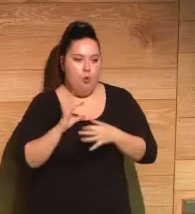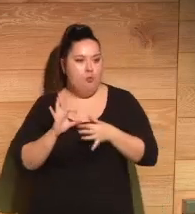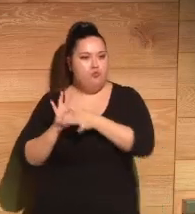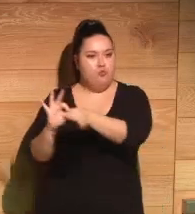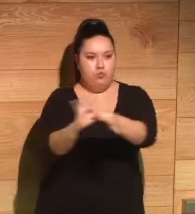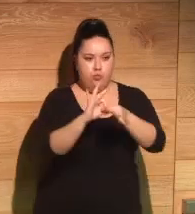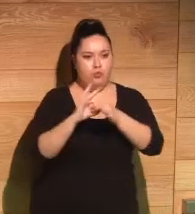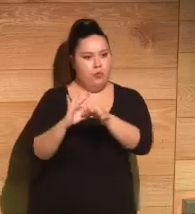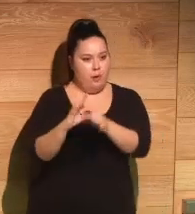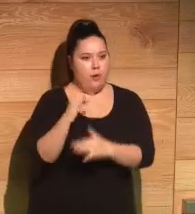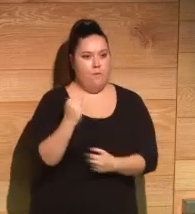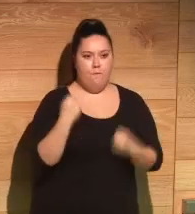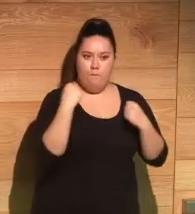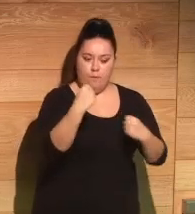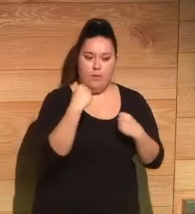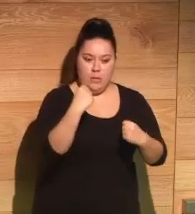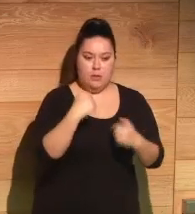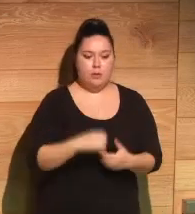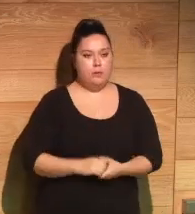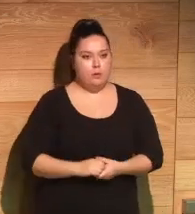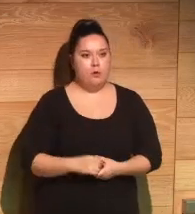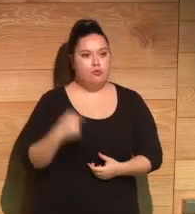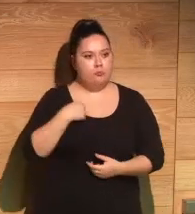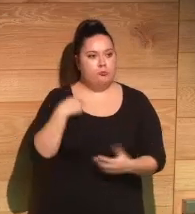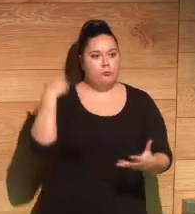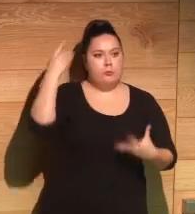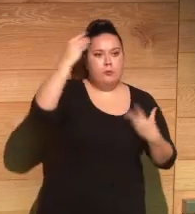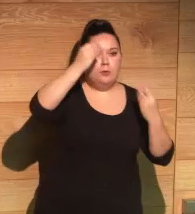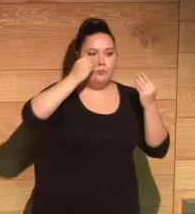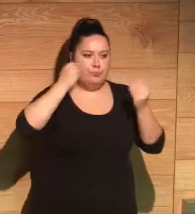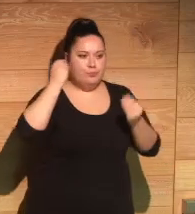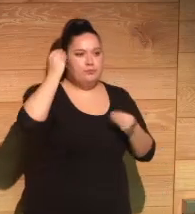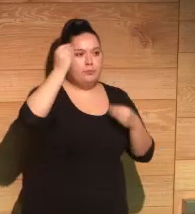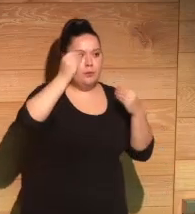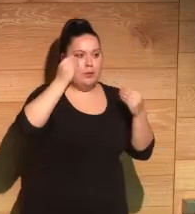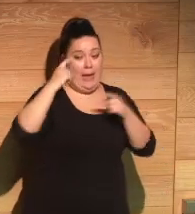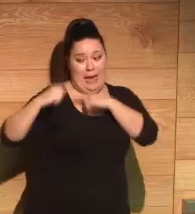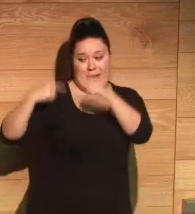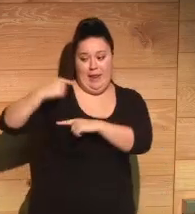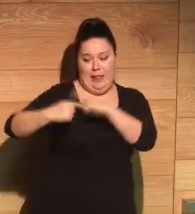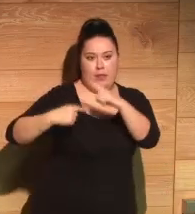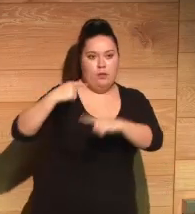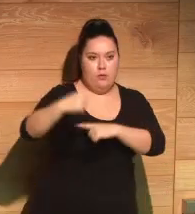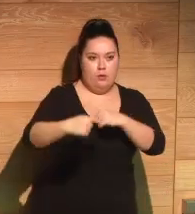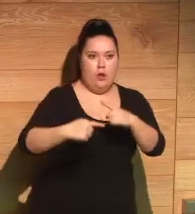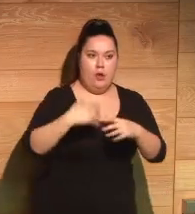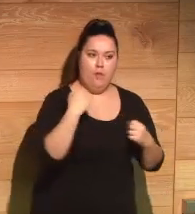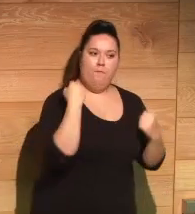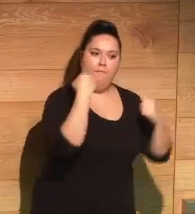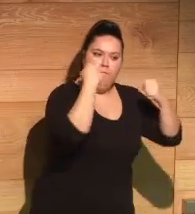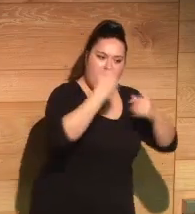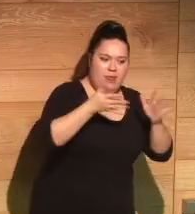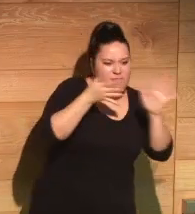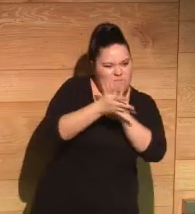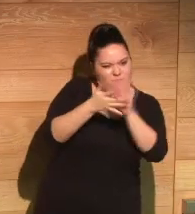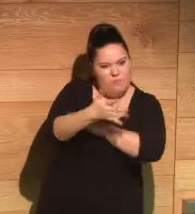todo esto es lo que podría hacer pensar que las generaciones tienen fuerza explicativa, y yo